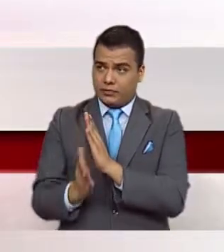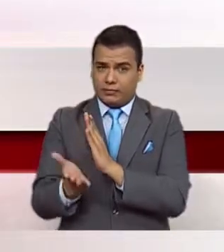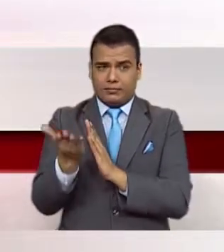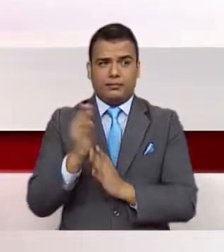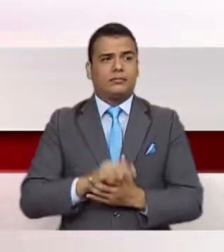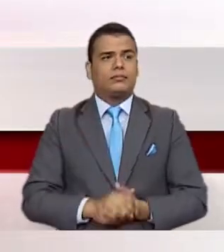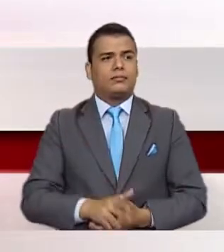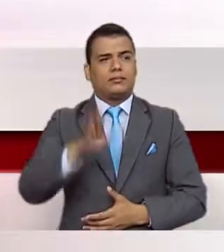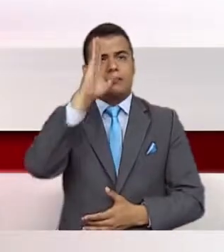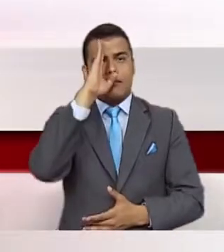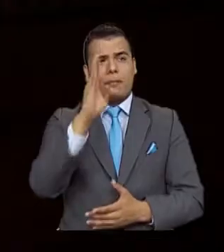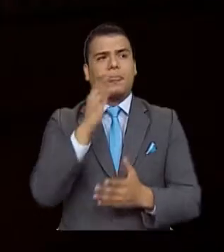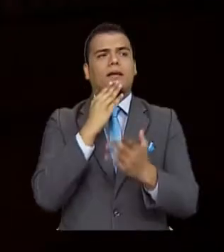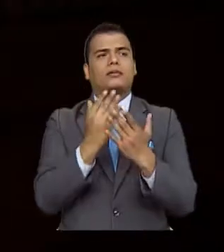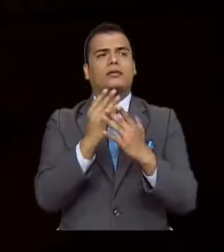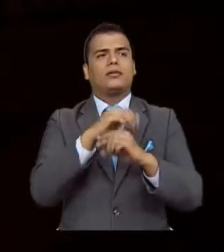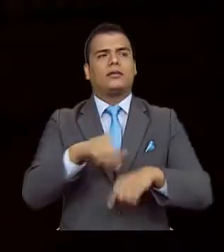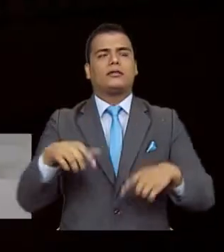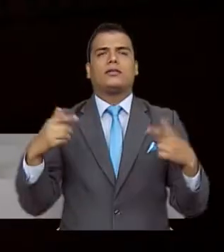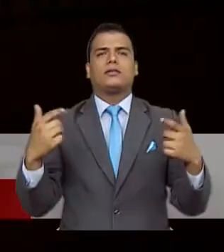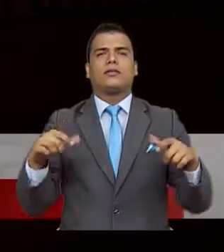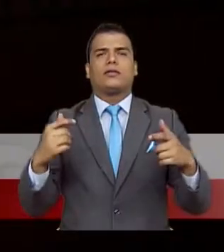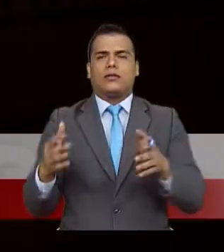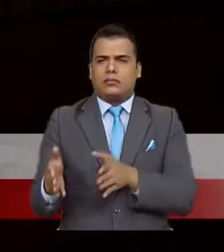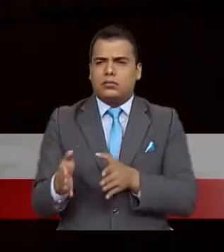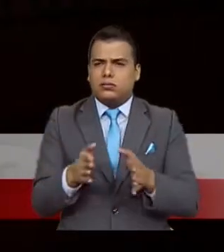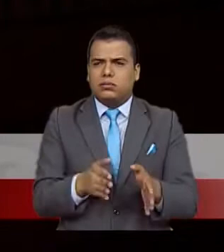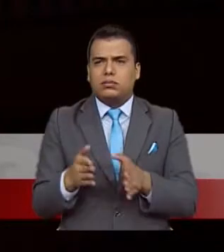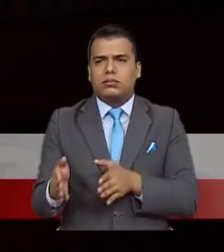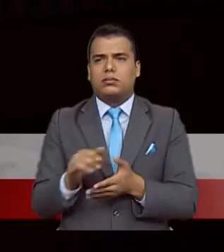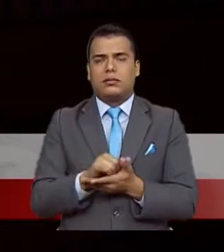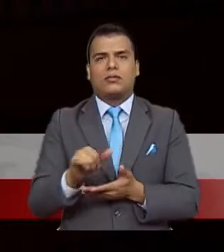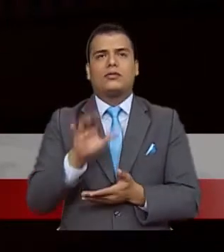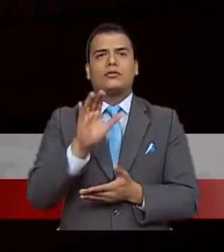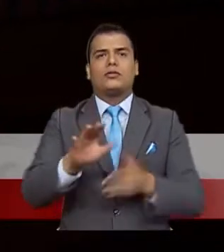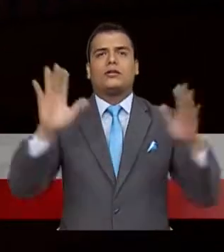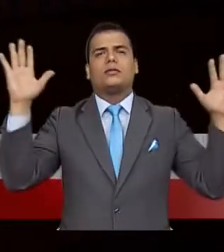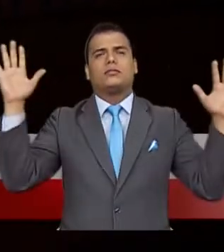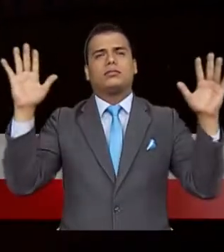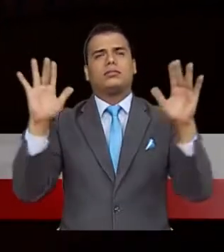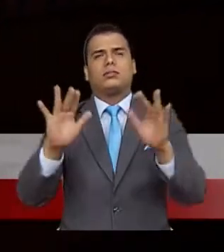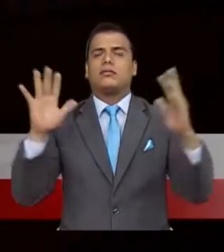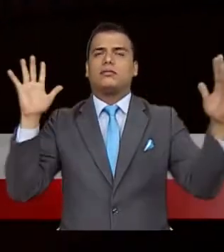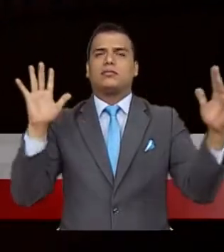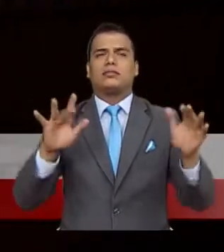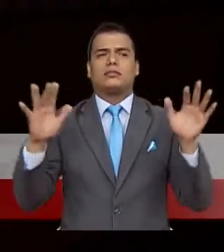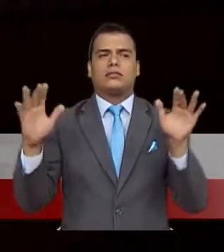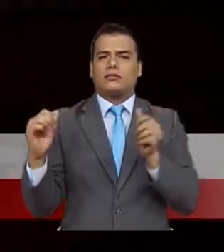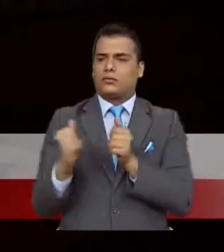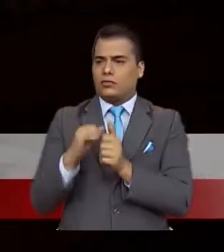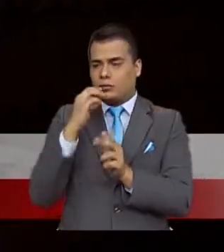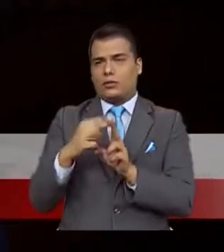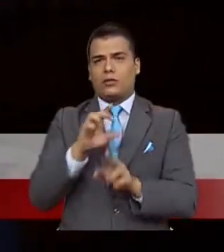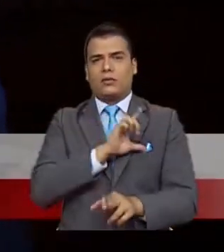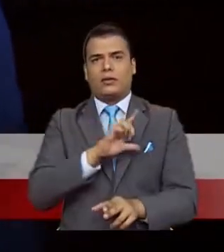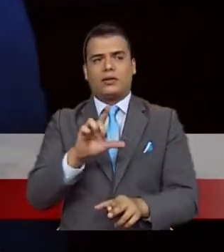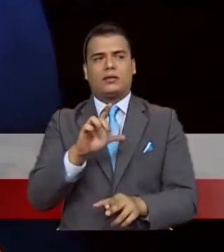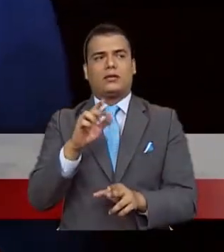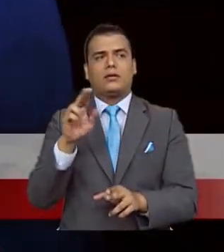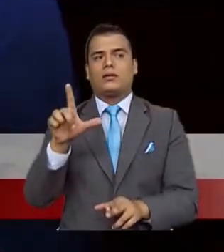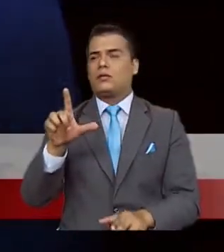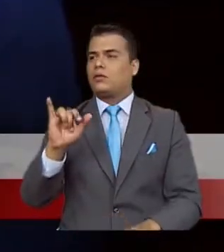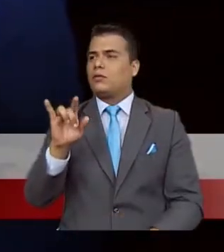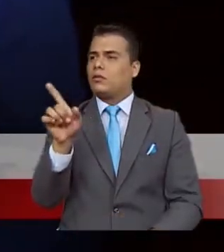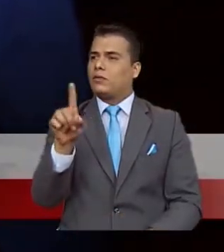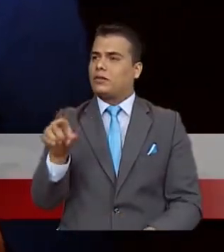Muy buenas noches, me encuentro en el Coliseo de Hockey donde se está llevando a cabo una concentración pacífica. Estoy con el vocero Luis Mejía. Buenas noches,